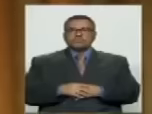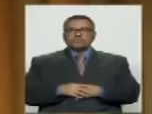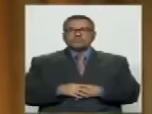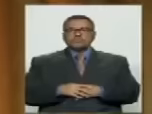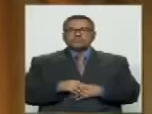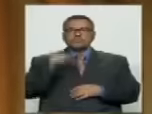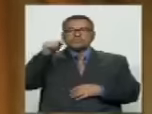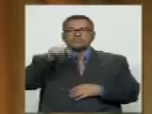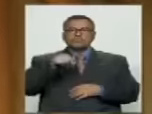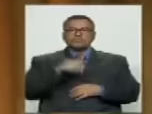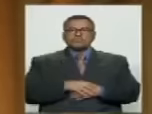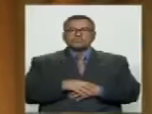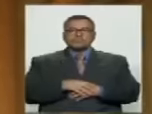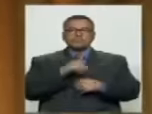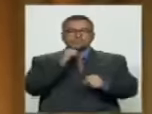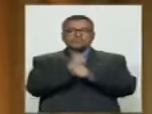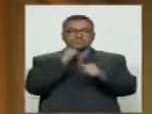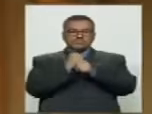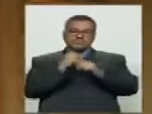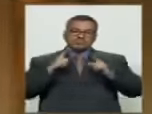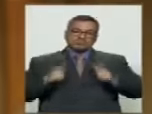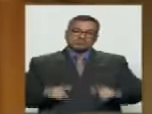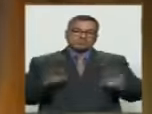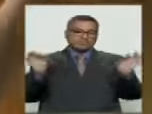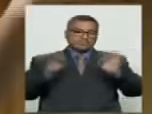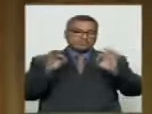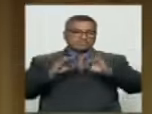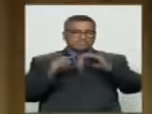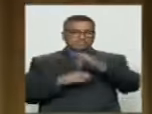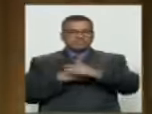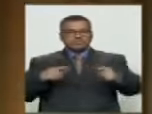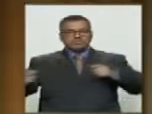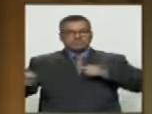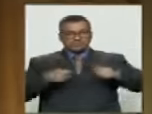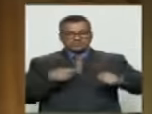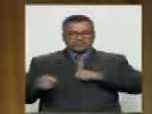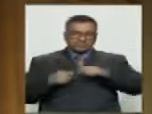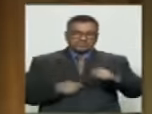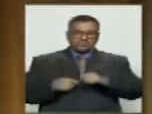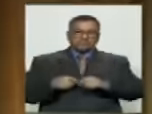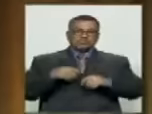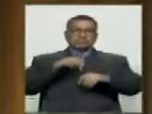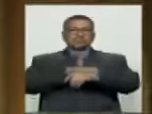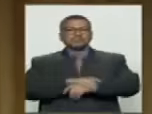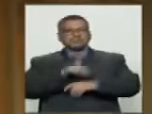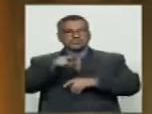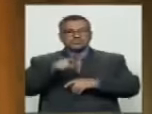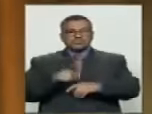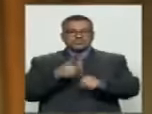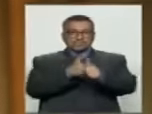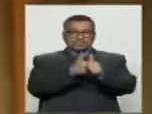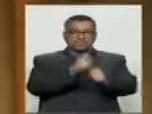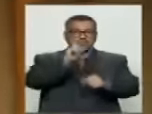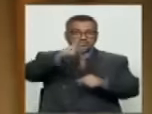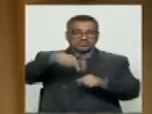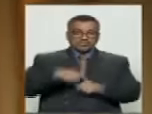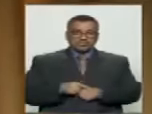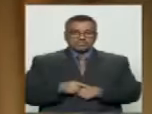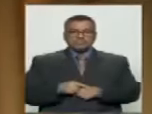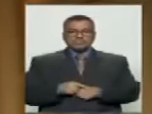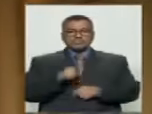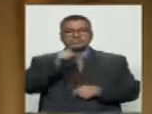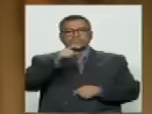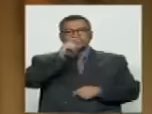y de allí fue un trabajador incansable, fundador de movimientos sindicales y por ello perseguido también en